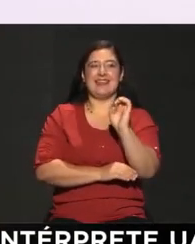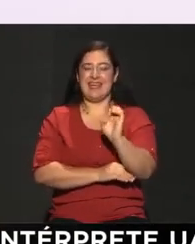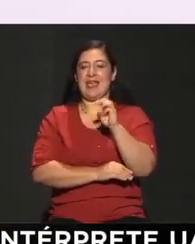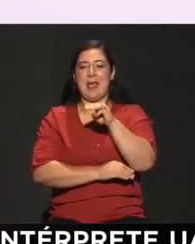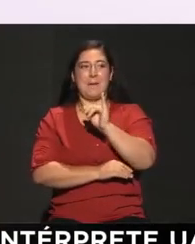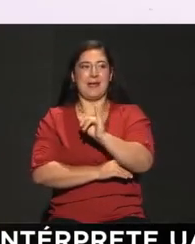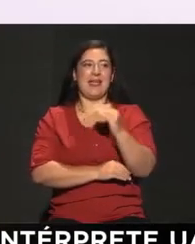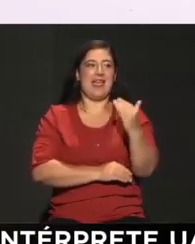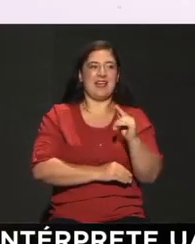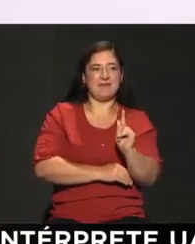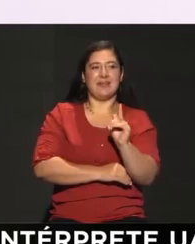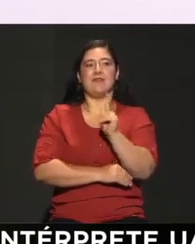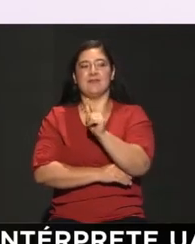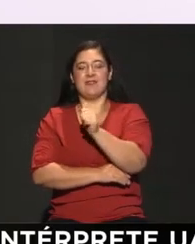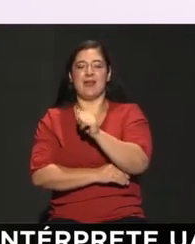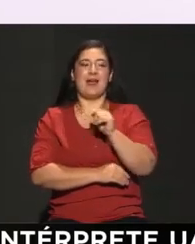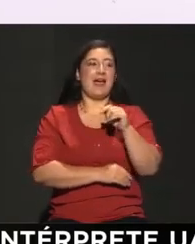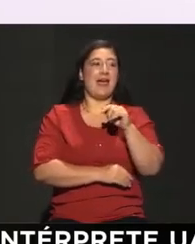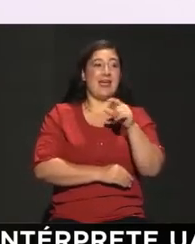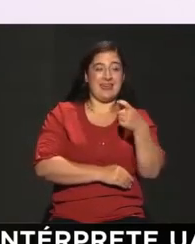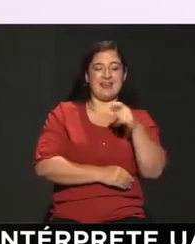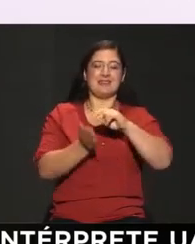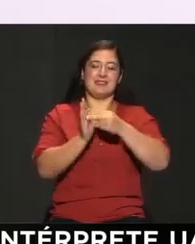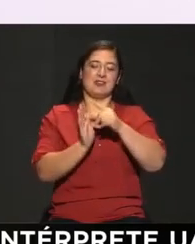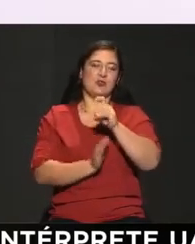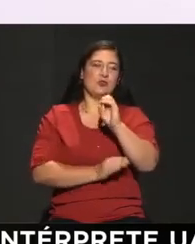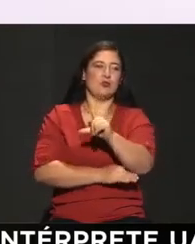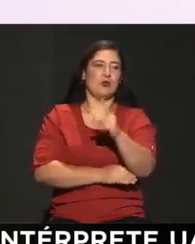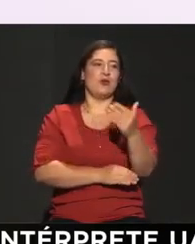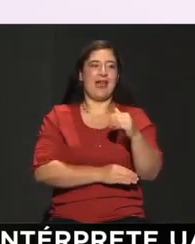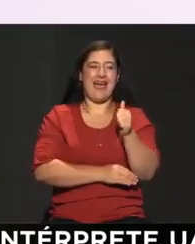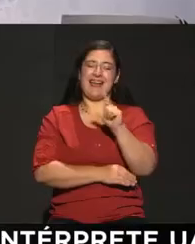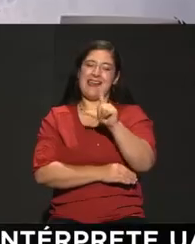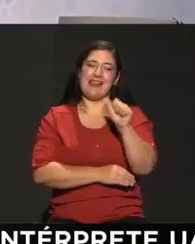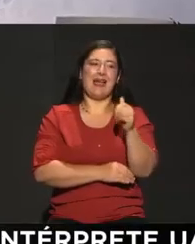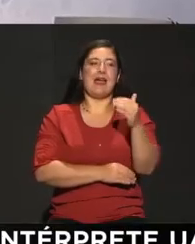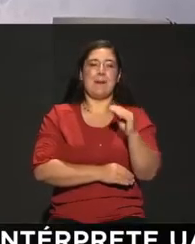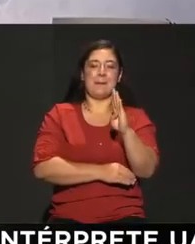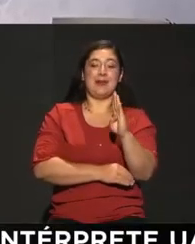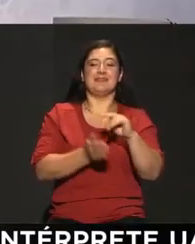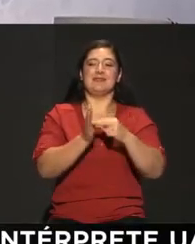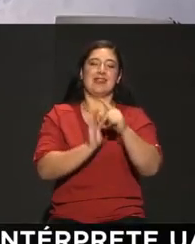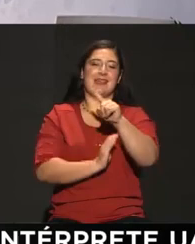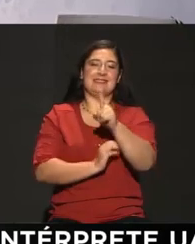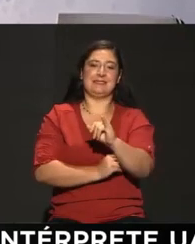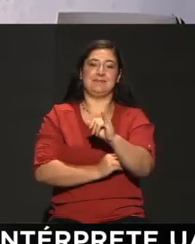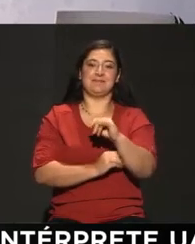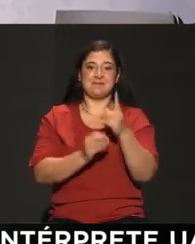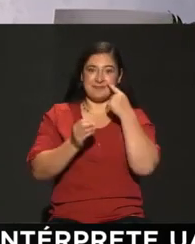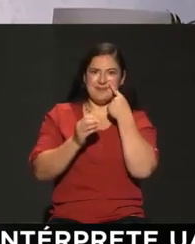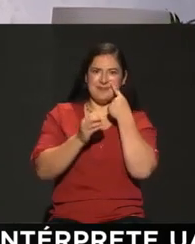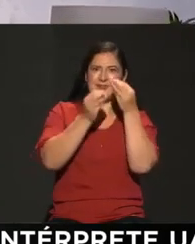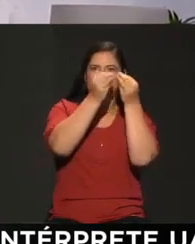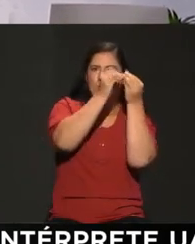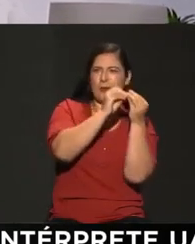F, que es un fa, la G, que es un sol, la A, que es un la, y la B, que es un si. Se escribe de dos formas porque hay culturas